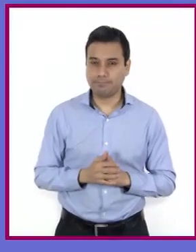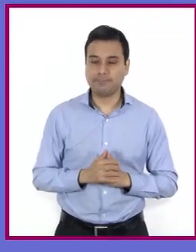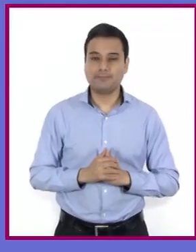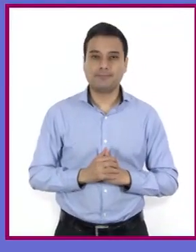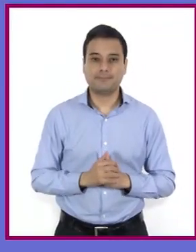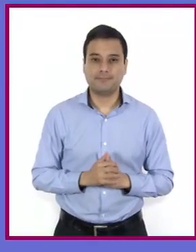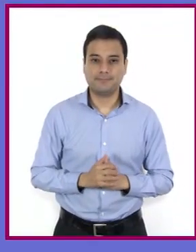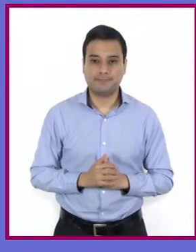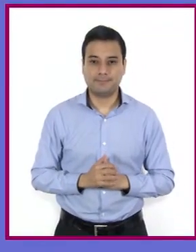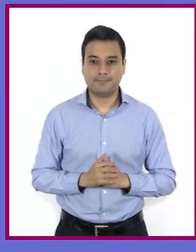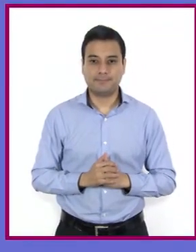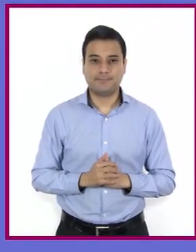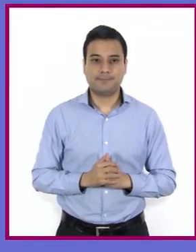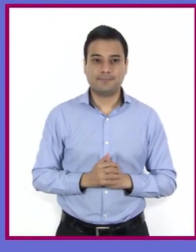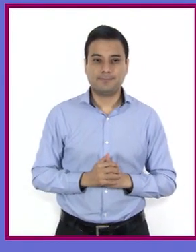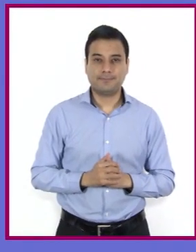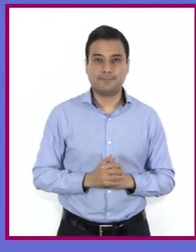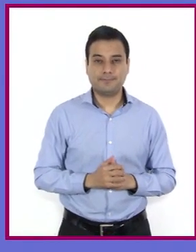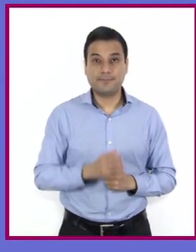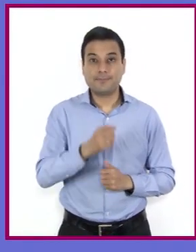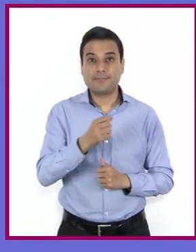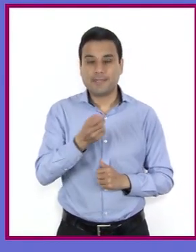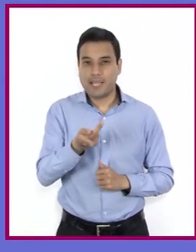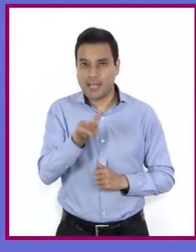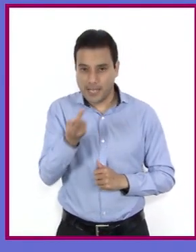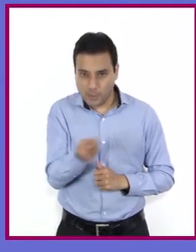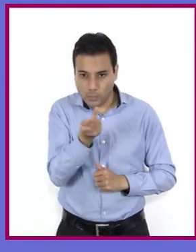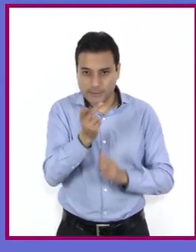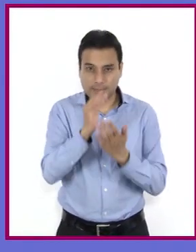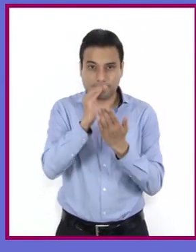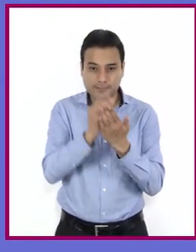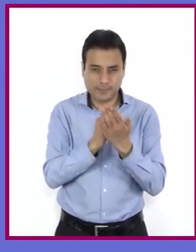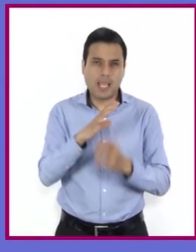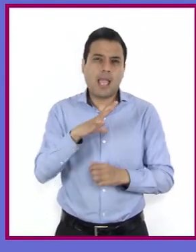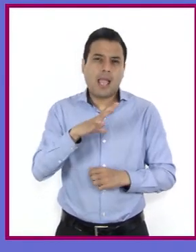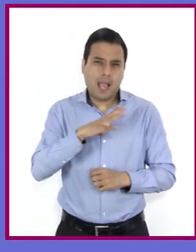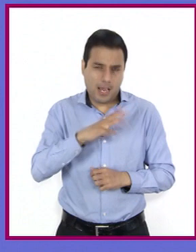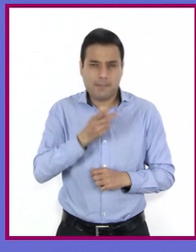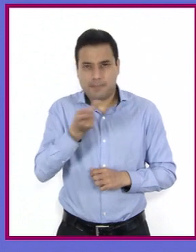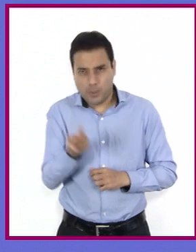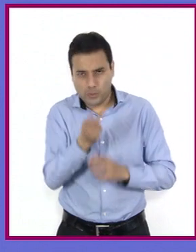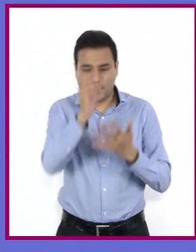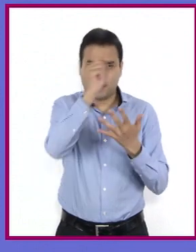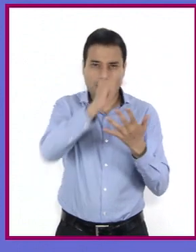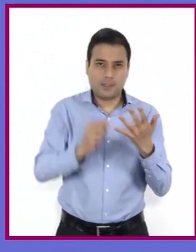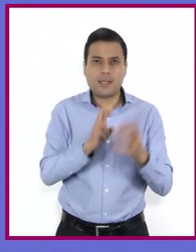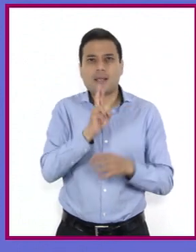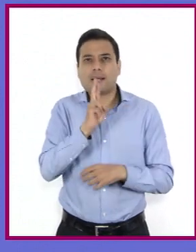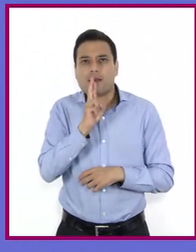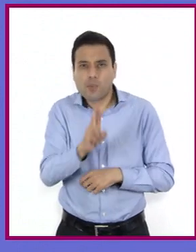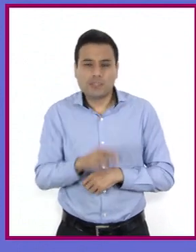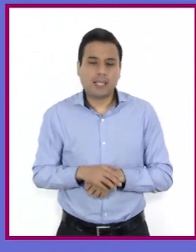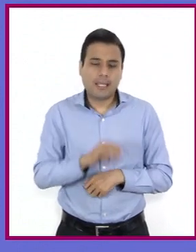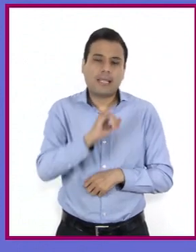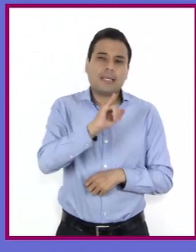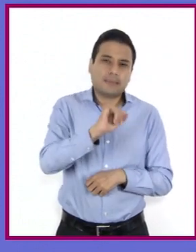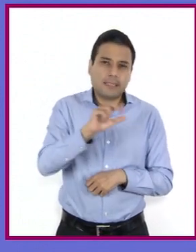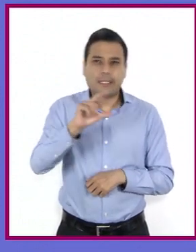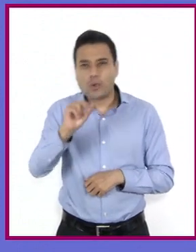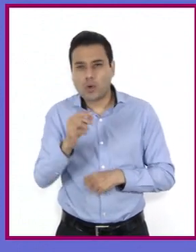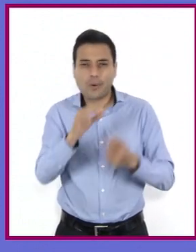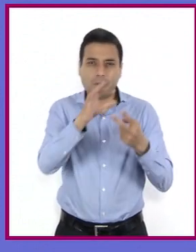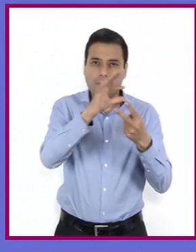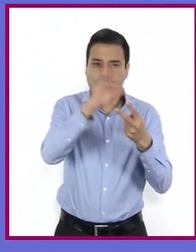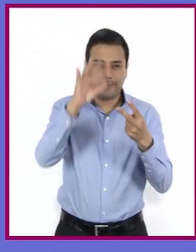ambas. La encuesta consta de una serie de preguntas de opción múltiple en las que se pretende obtener